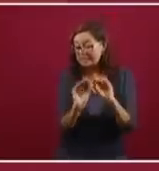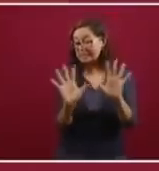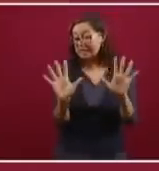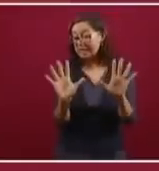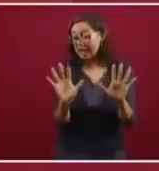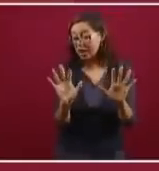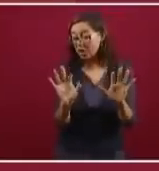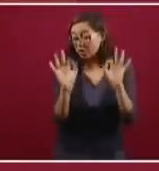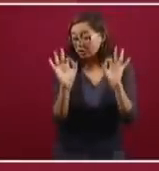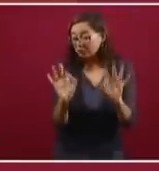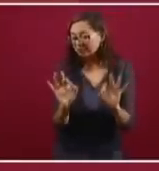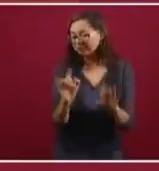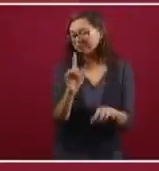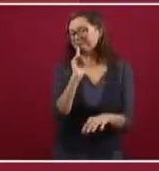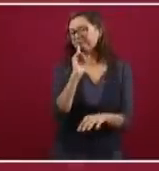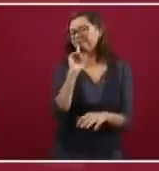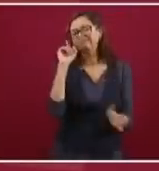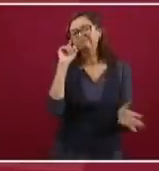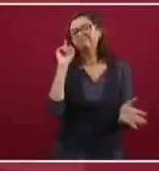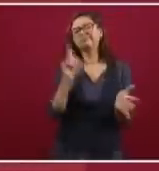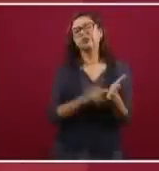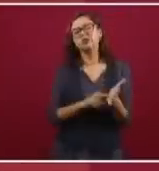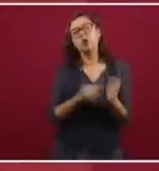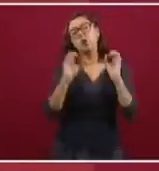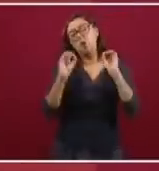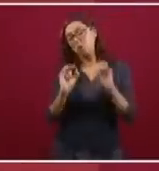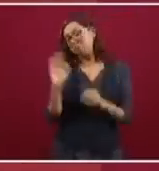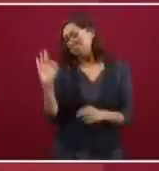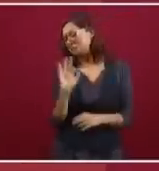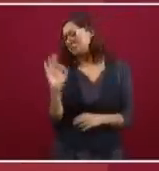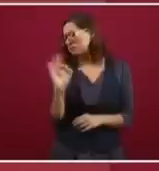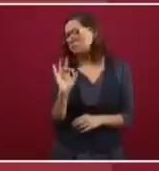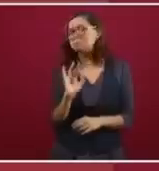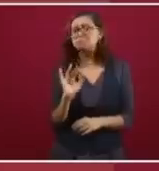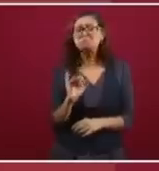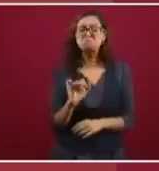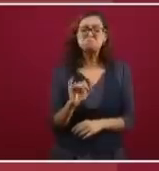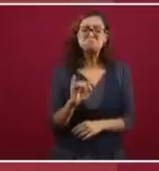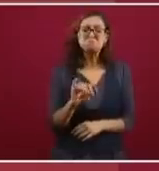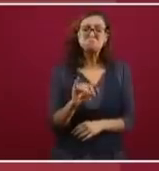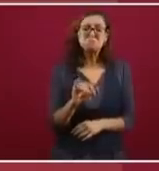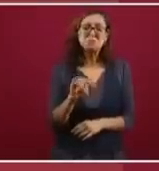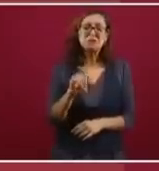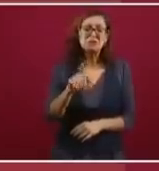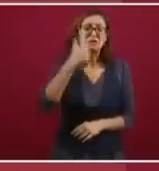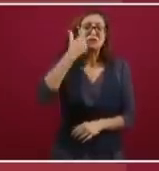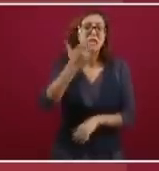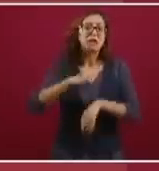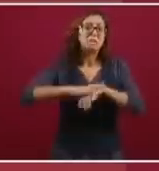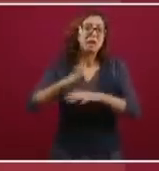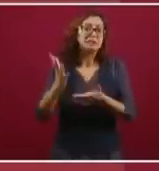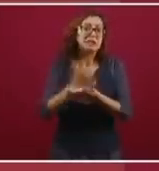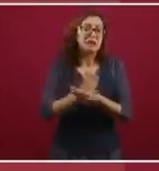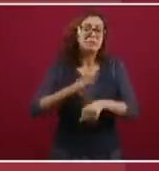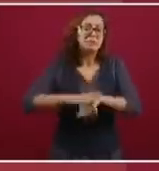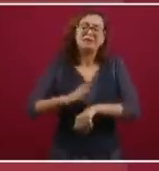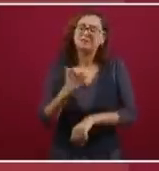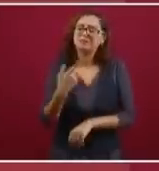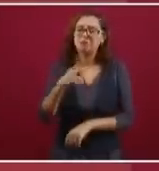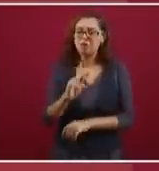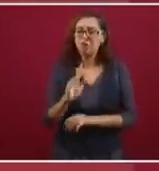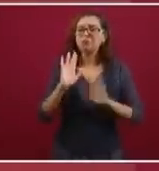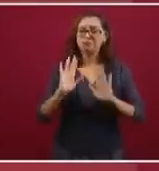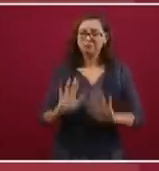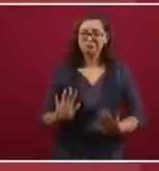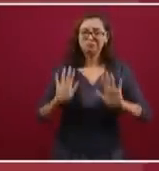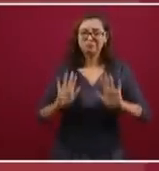sí, en el sentido de que pues quisieran más y más, pero bueno, todo